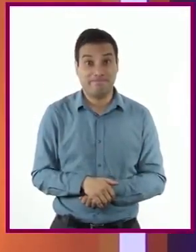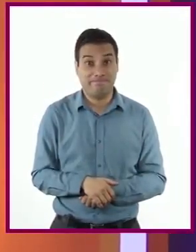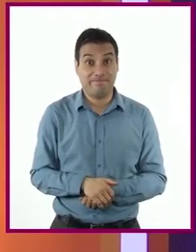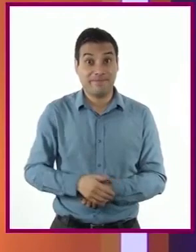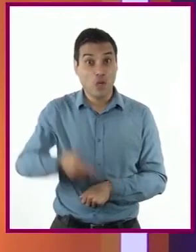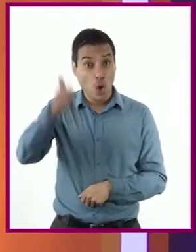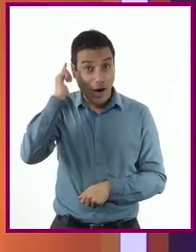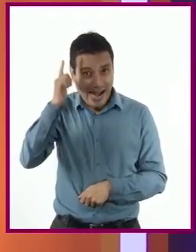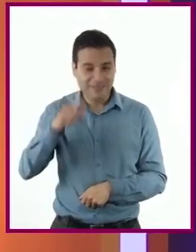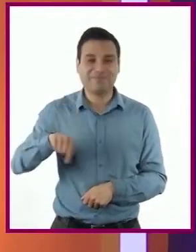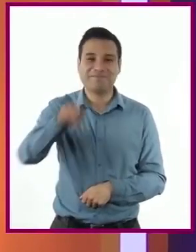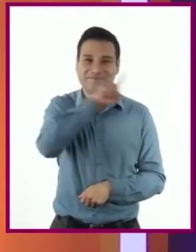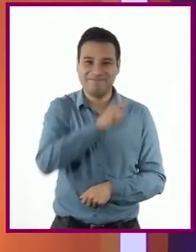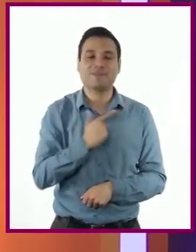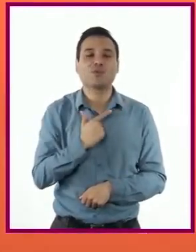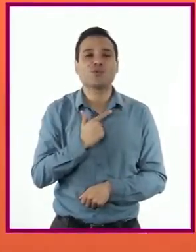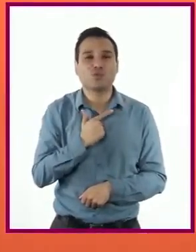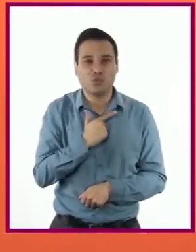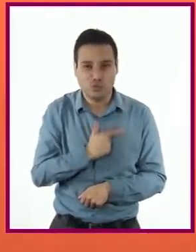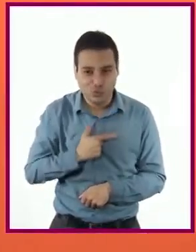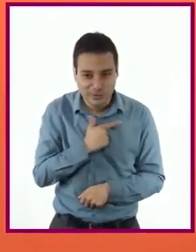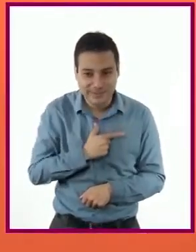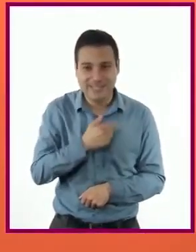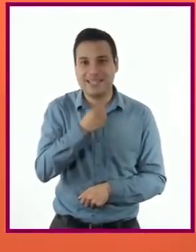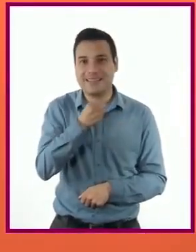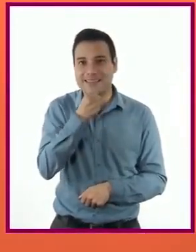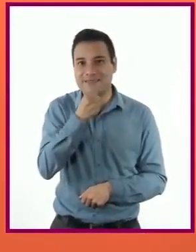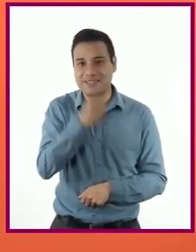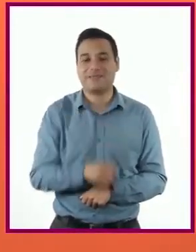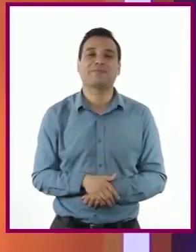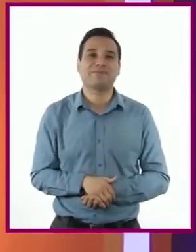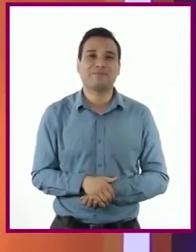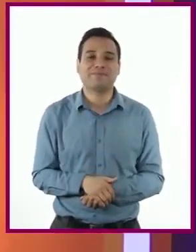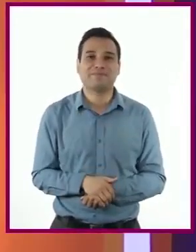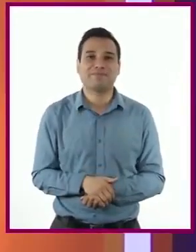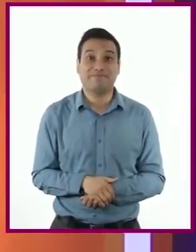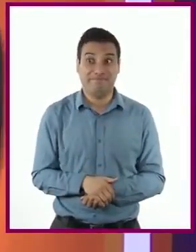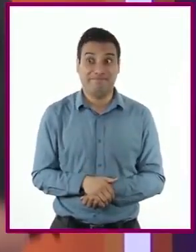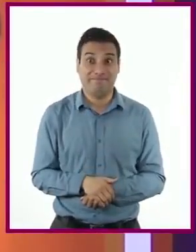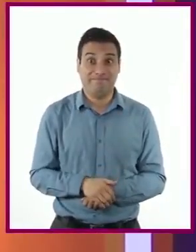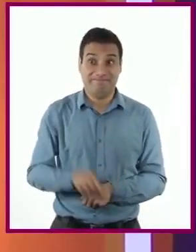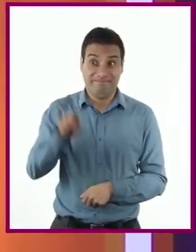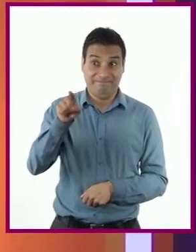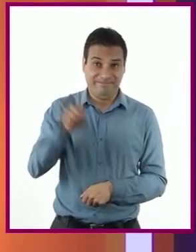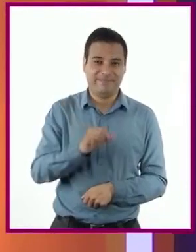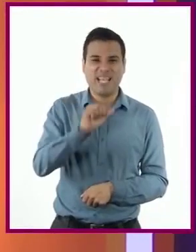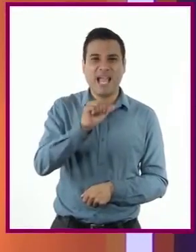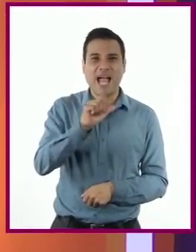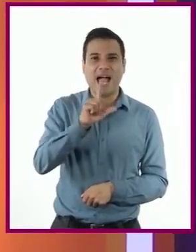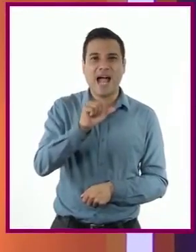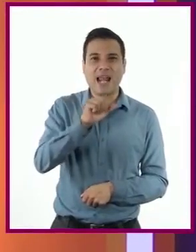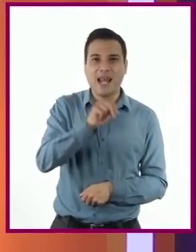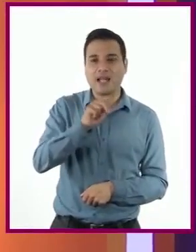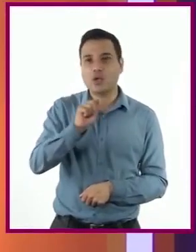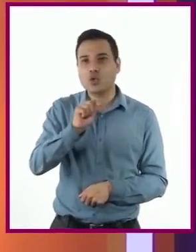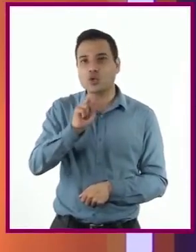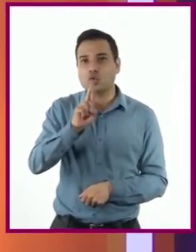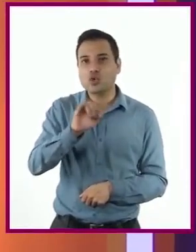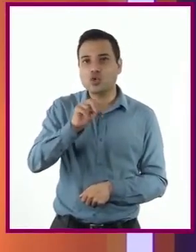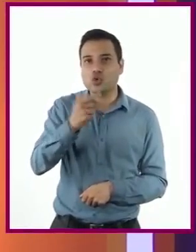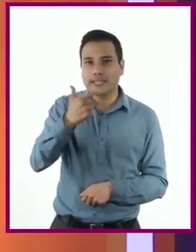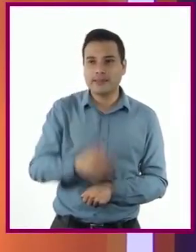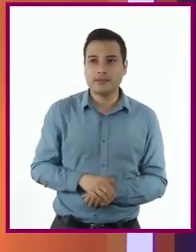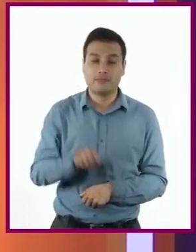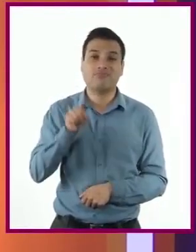Esperamos que hayan disfrutado de la entrevista tanto como nosotros. En el trabajo de Alan Turing se observan las matemáticas como